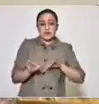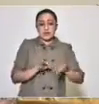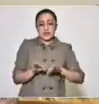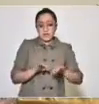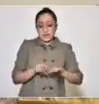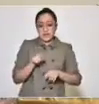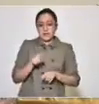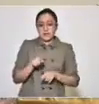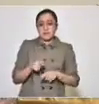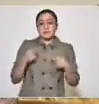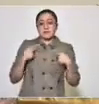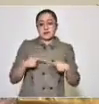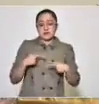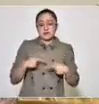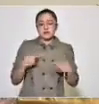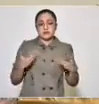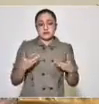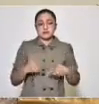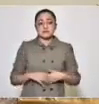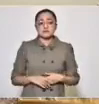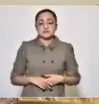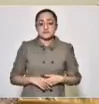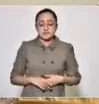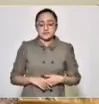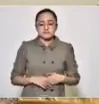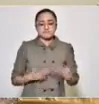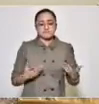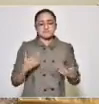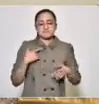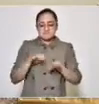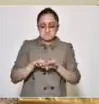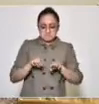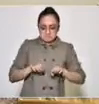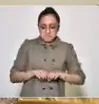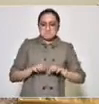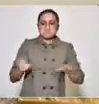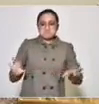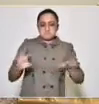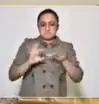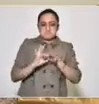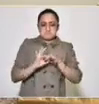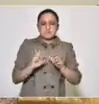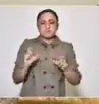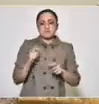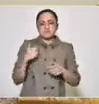laborales. Hacemos buen equipo cuando actuamos así.